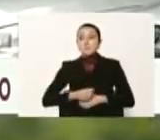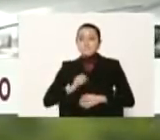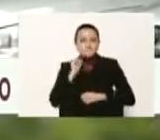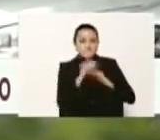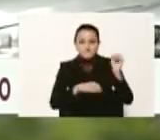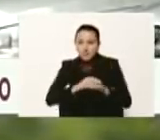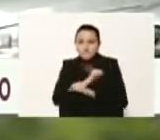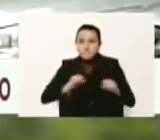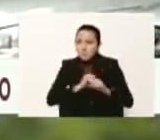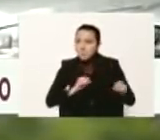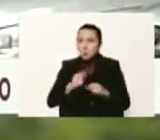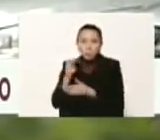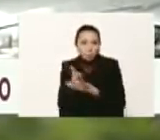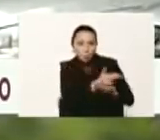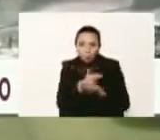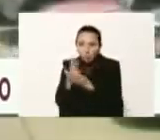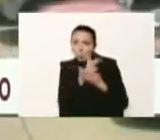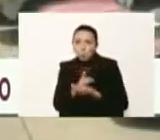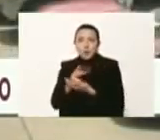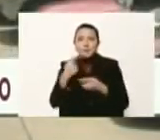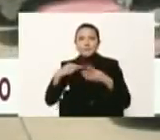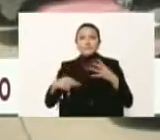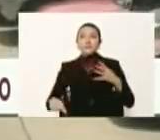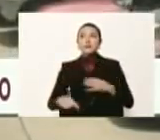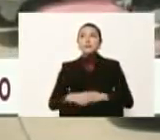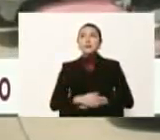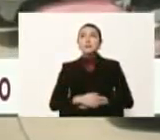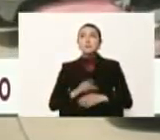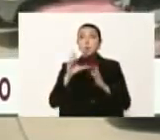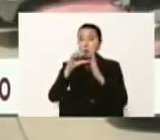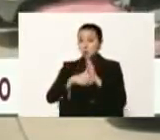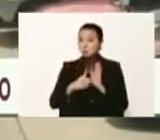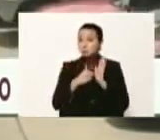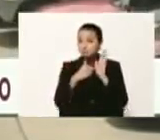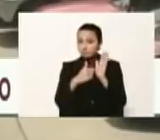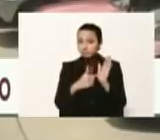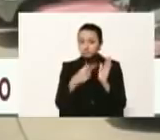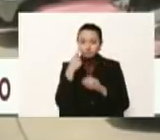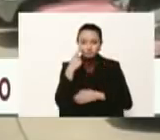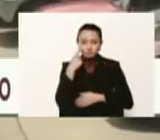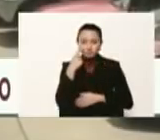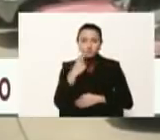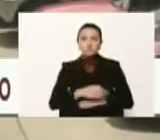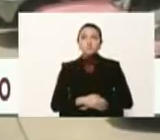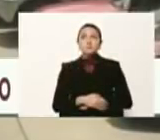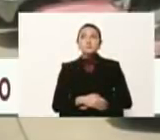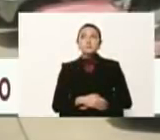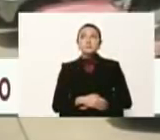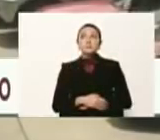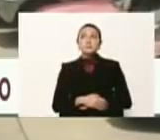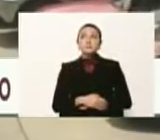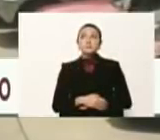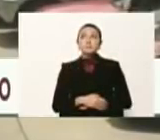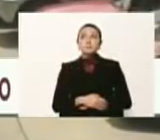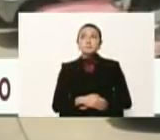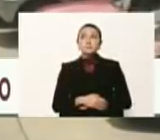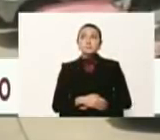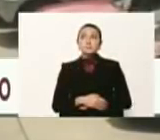diferentes tipos de armamento, que lo podemos ahora más tarde observar. Así que